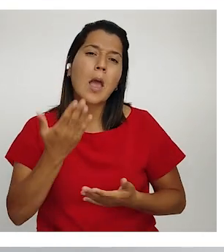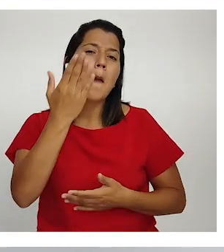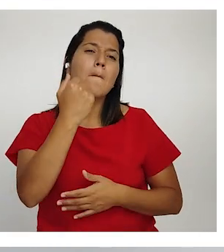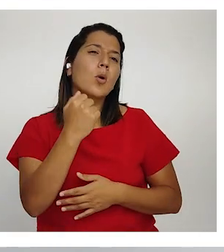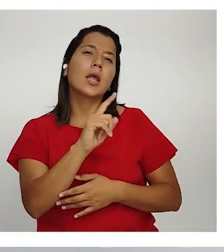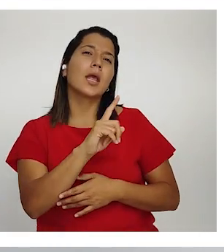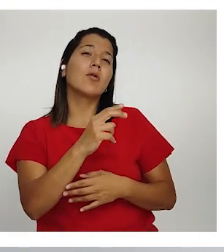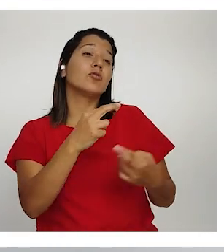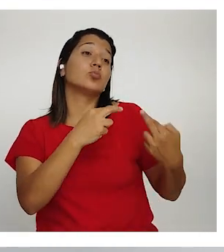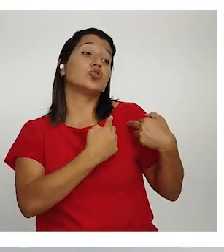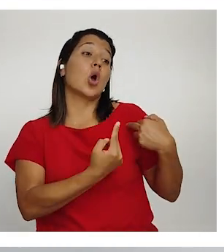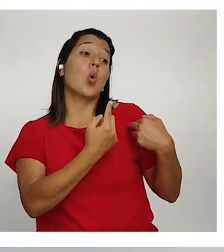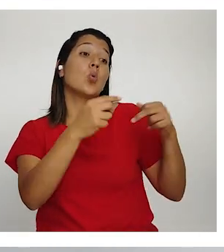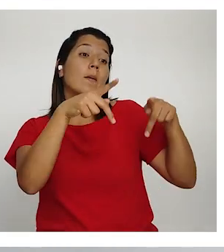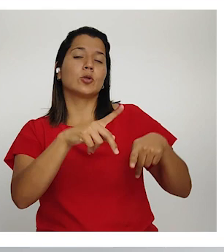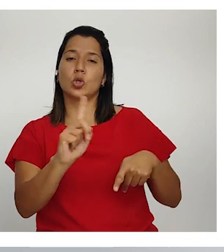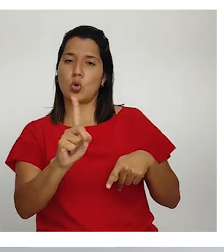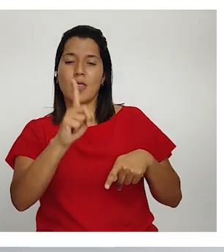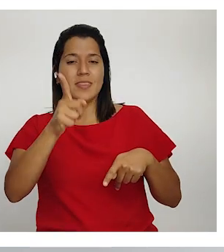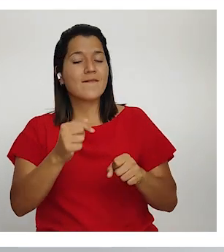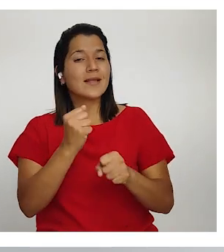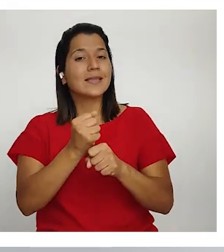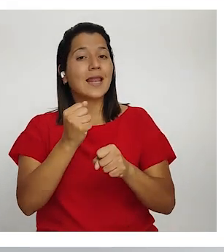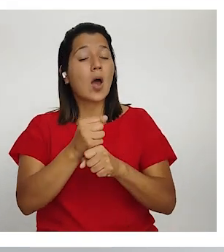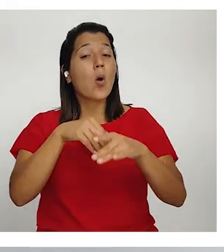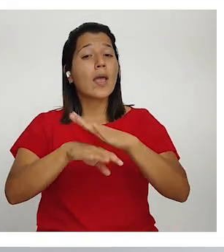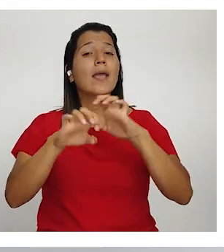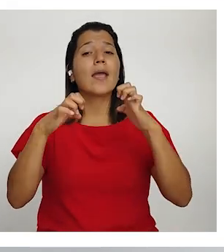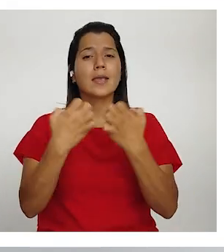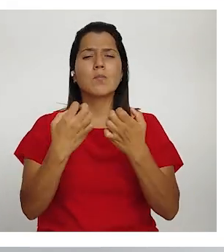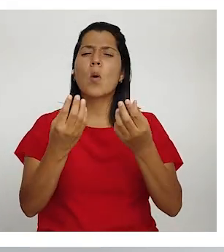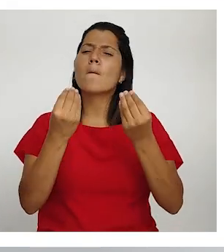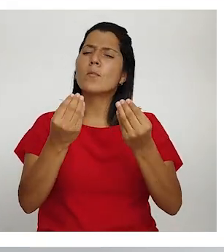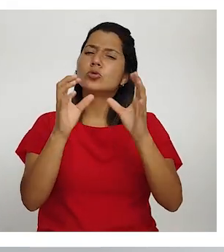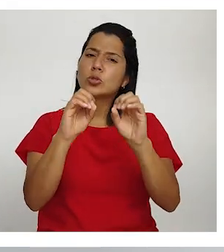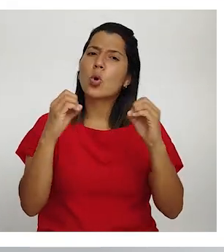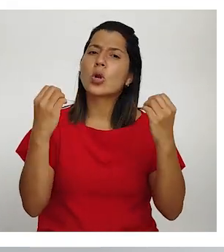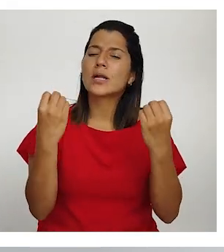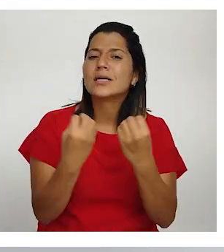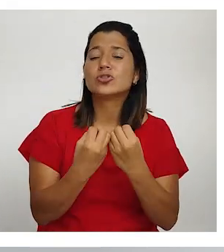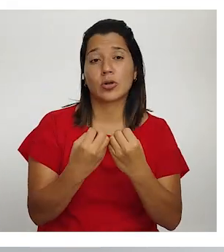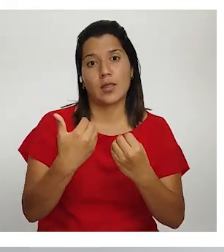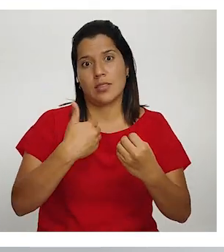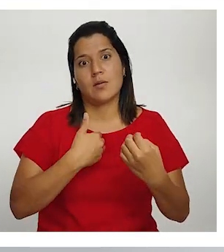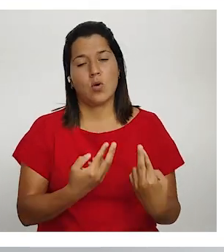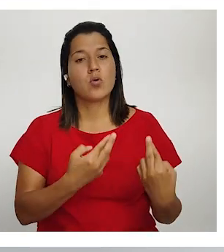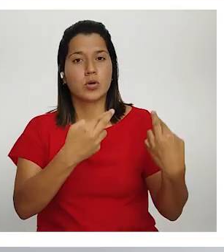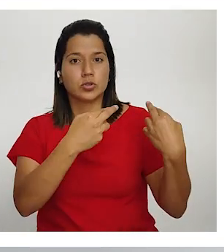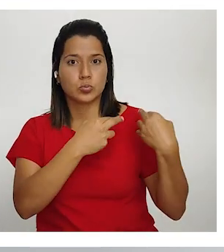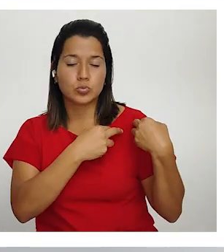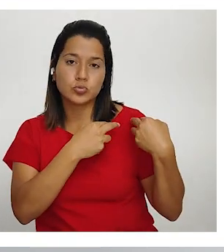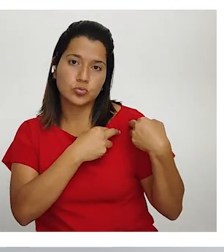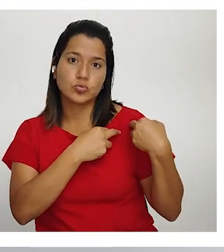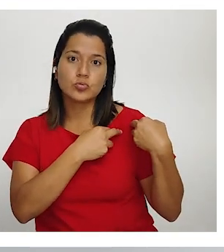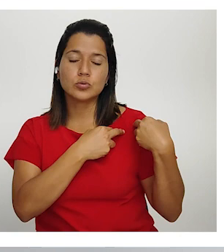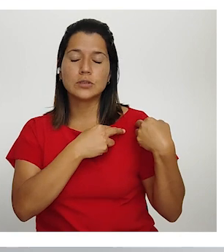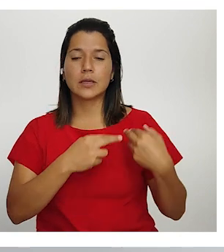persona, es algo conjunto de muchas organizaciones que tenemos una parte de una responsabilidad en este